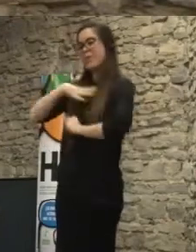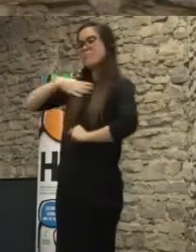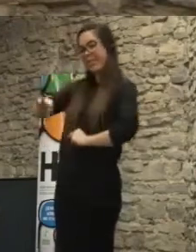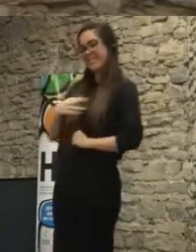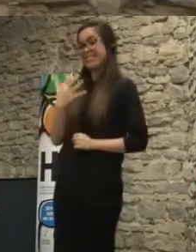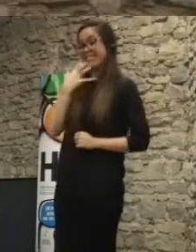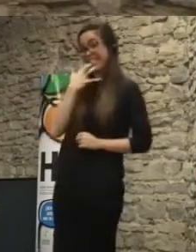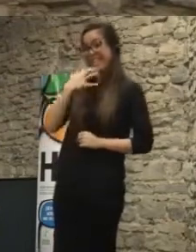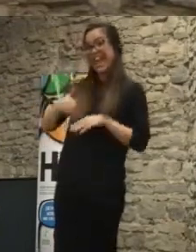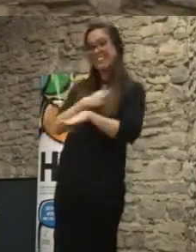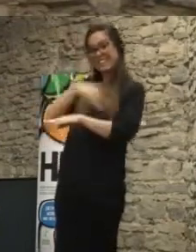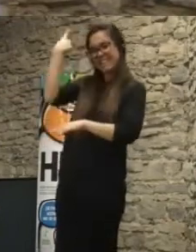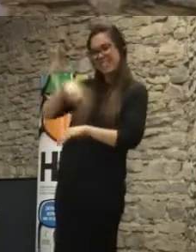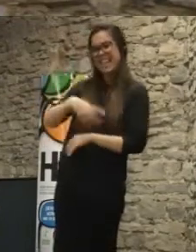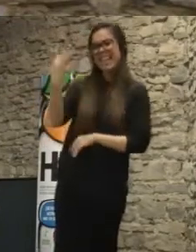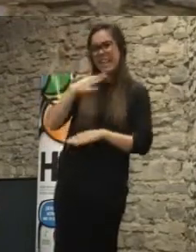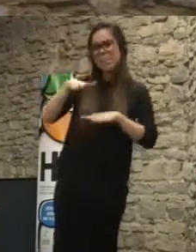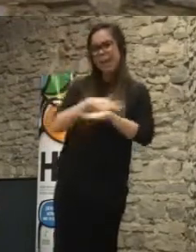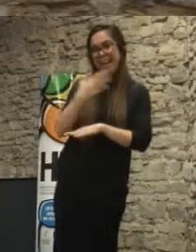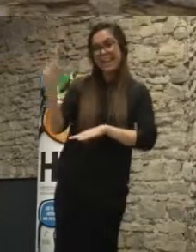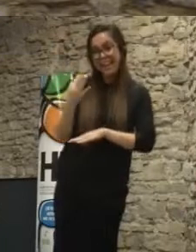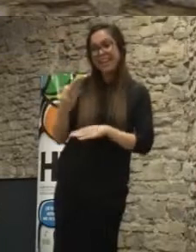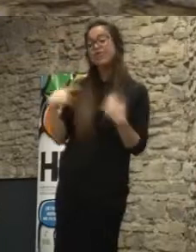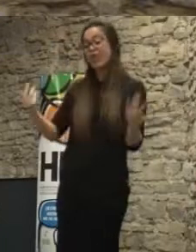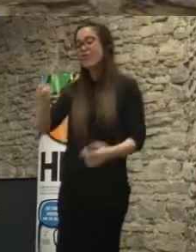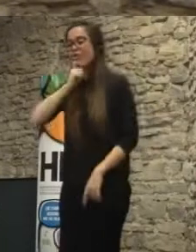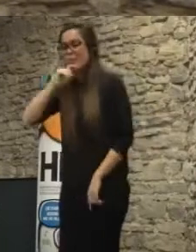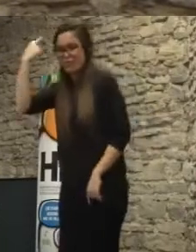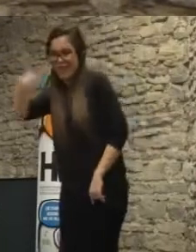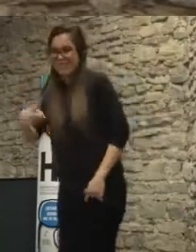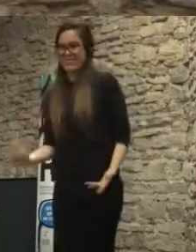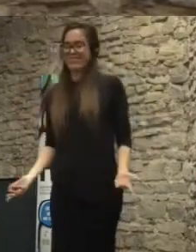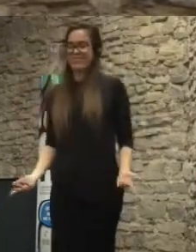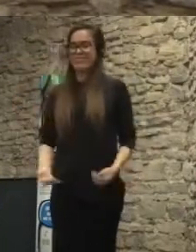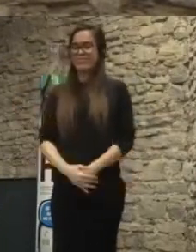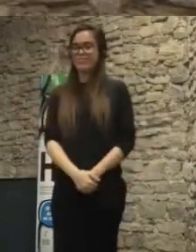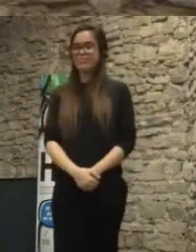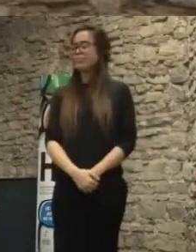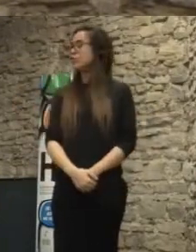Y a veces, nosotros lo estamos viendo, ¿no? Hay